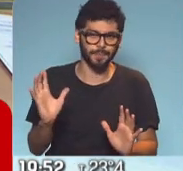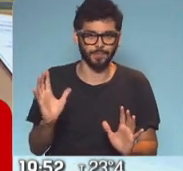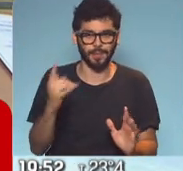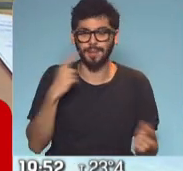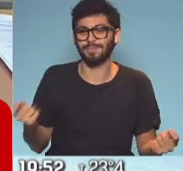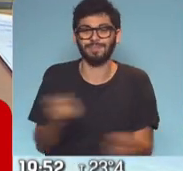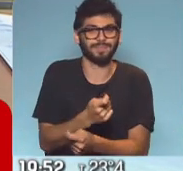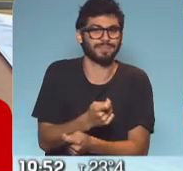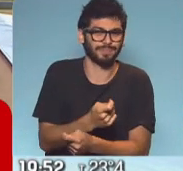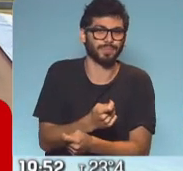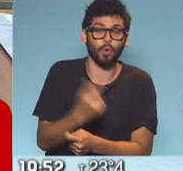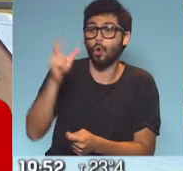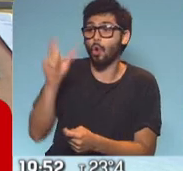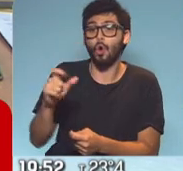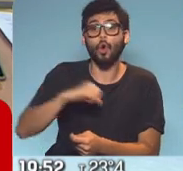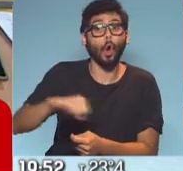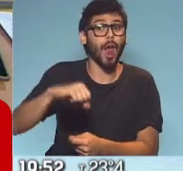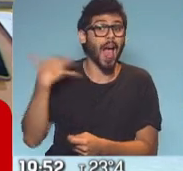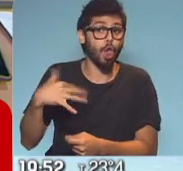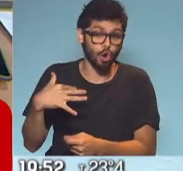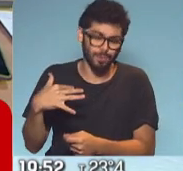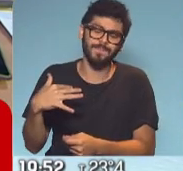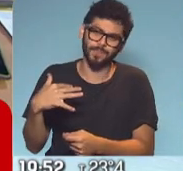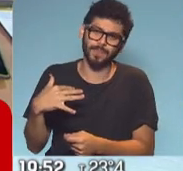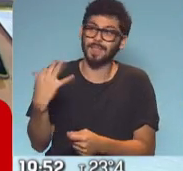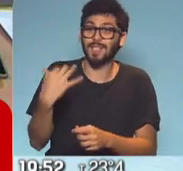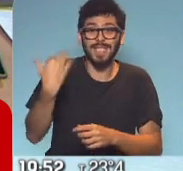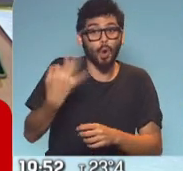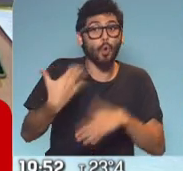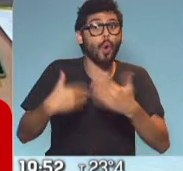Cardinelli. Así es. Un goleador bárbaro que lo vamos a disfrutar seguramente en los Juegos Olímpicos. En los Juegos Olímpicos, así es.